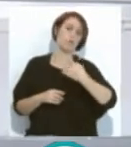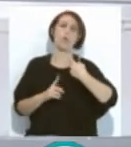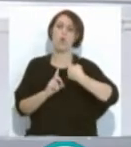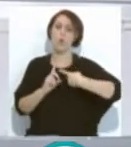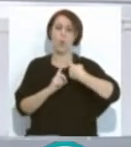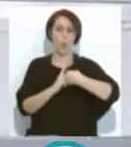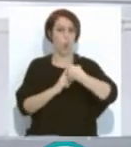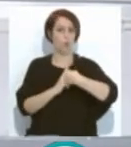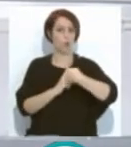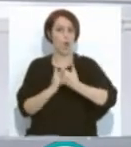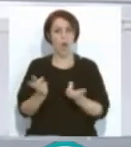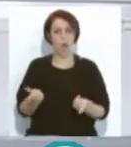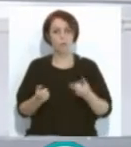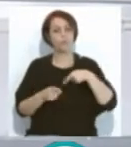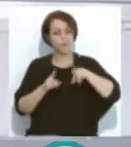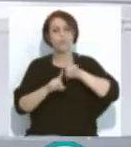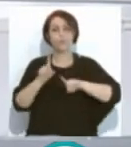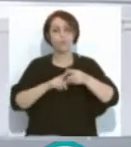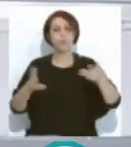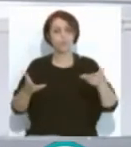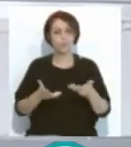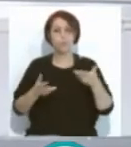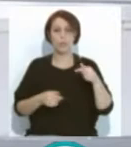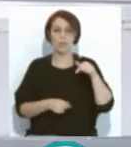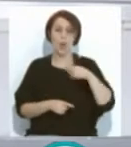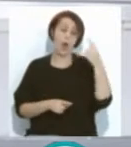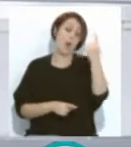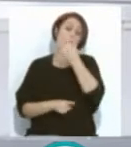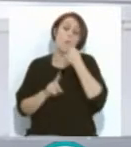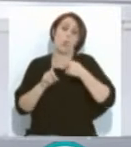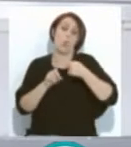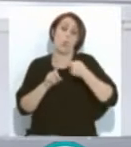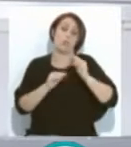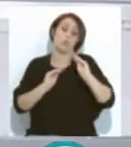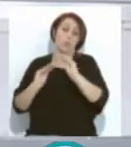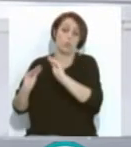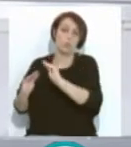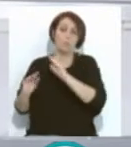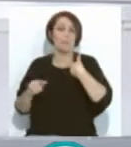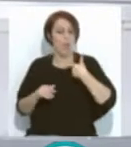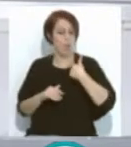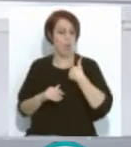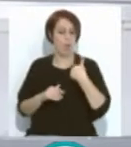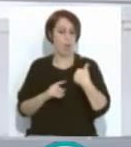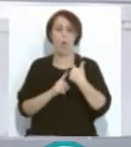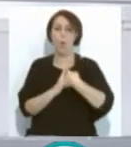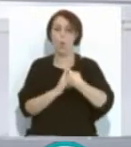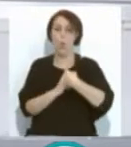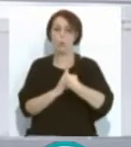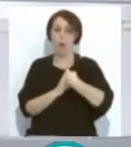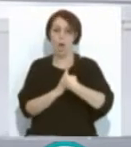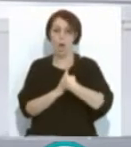Ese es el verdadero problema, porque como nosotros, cada uno es dueño de usarla de una determinada manera, pero es que nos usan y nos